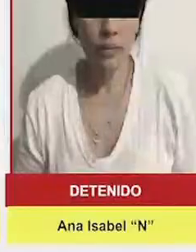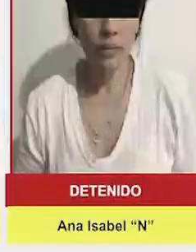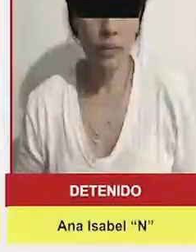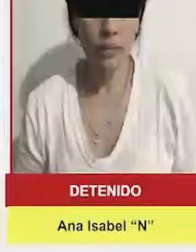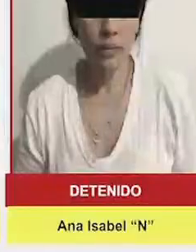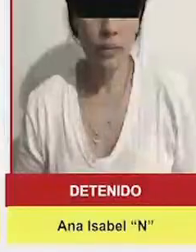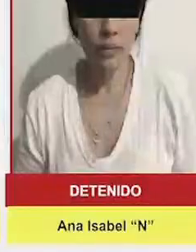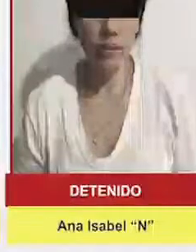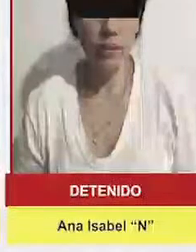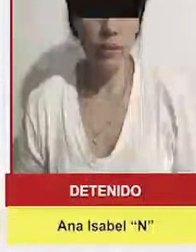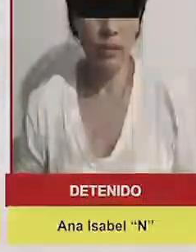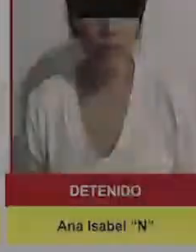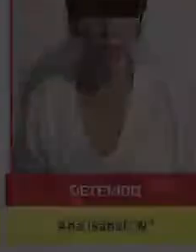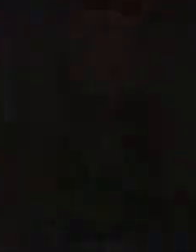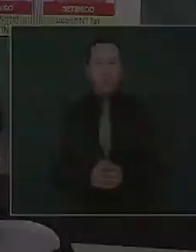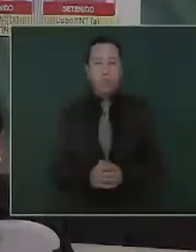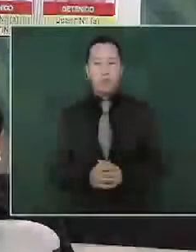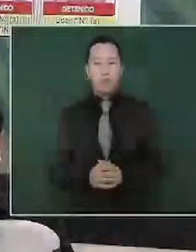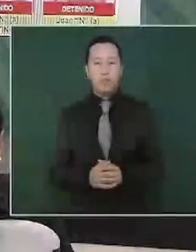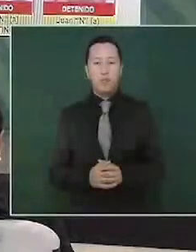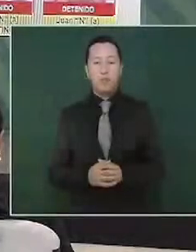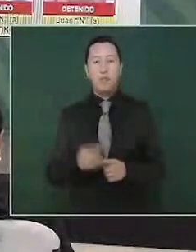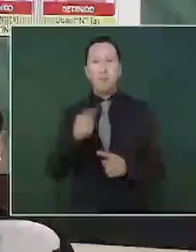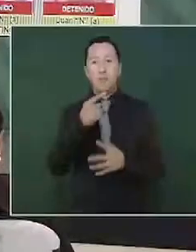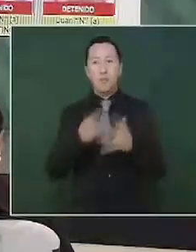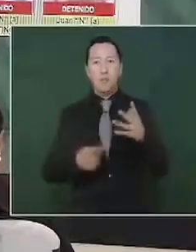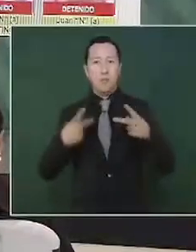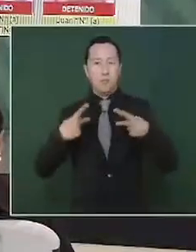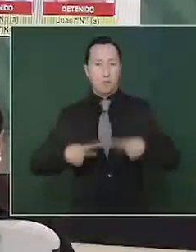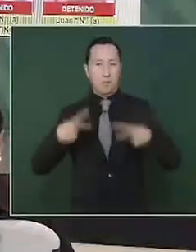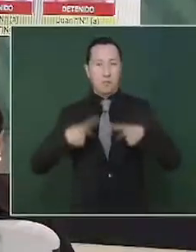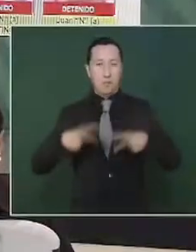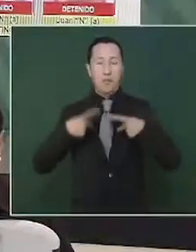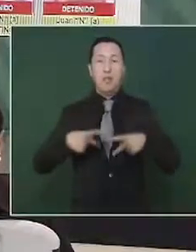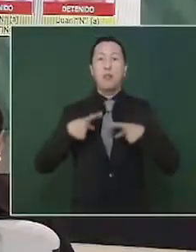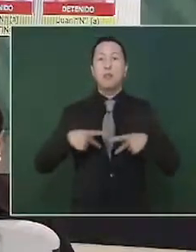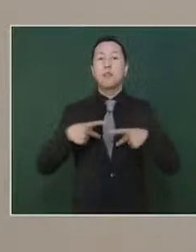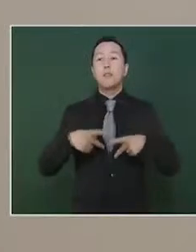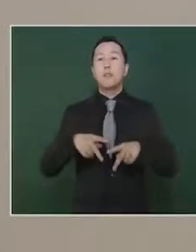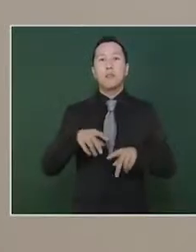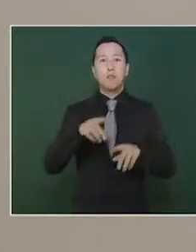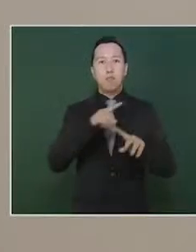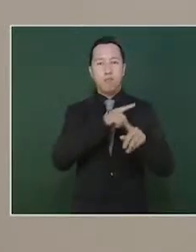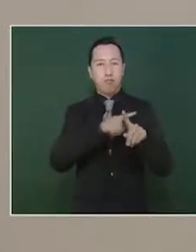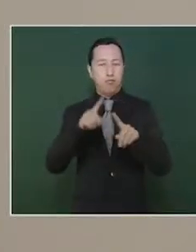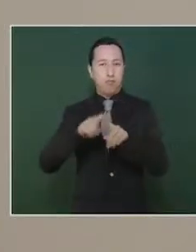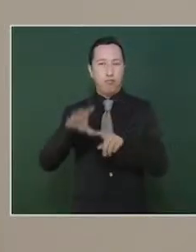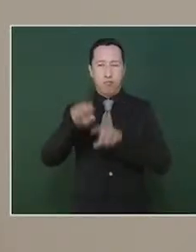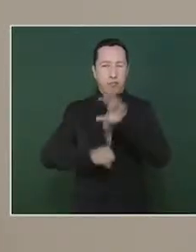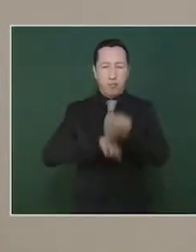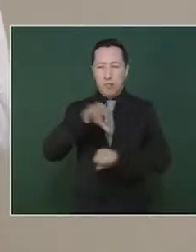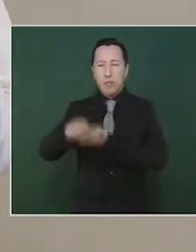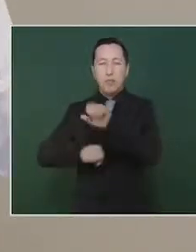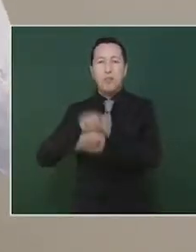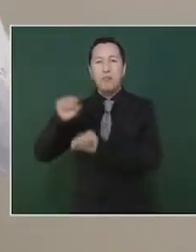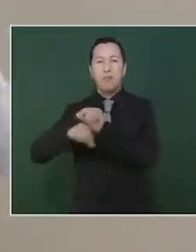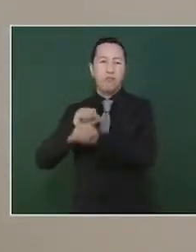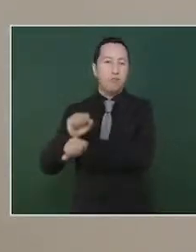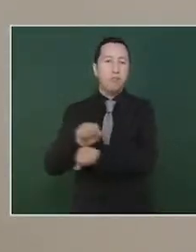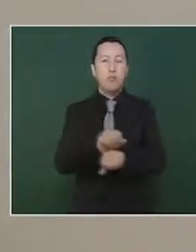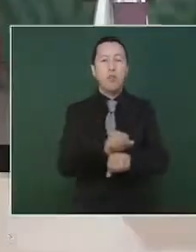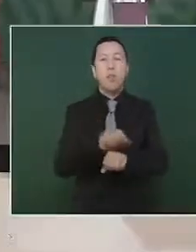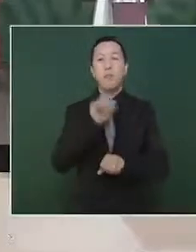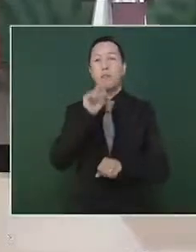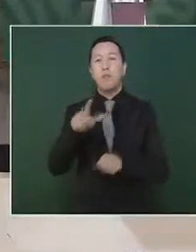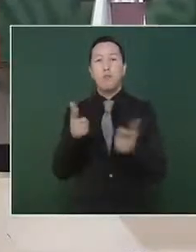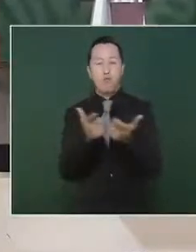del cártel Jalisco Nueva Generación. El subsecretario de Seguridad Pública Federal, Ricardo Mejía Verdeja, recordó algunas de las detenciones